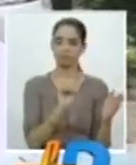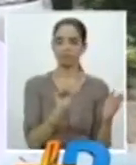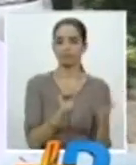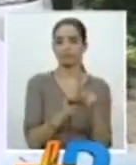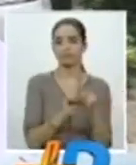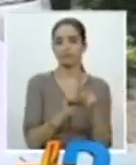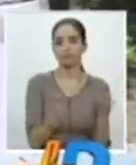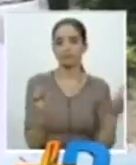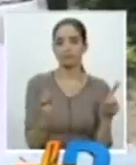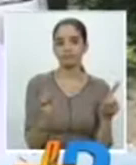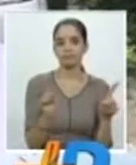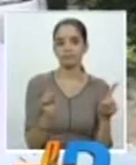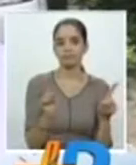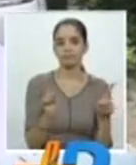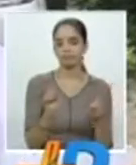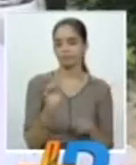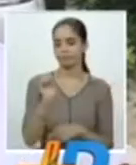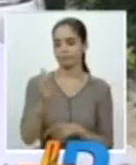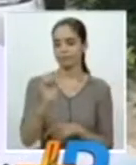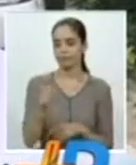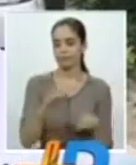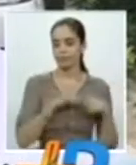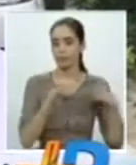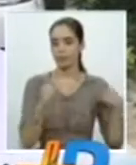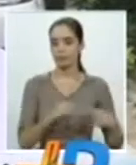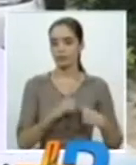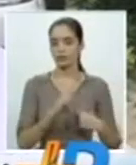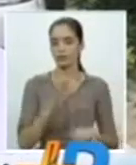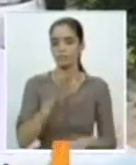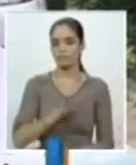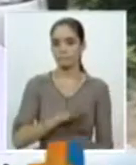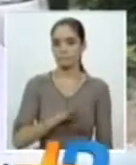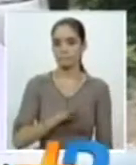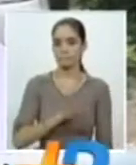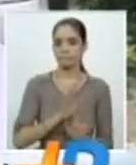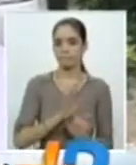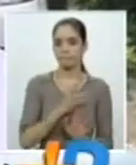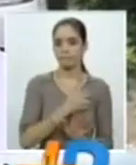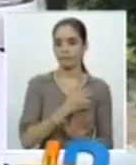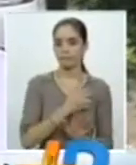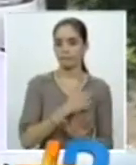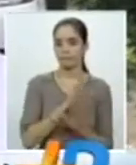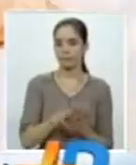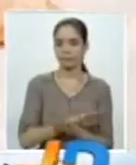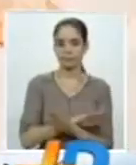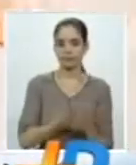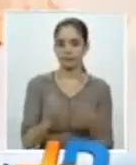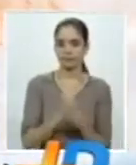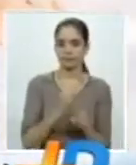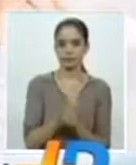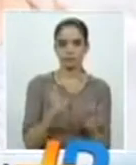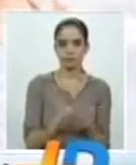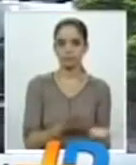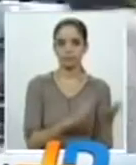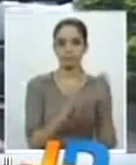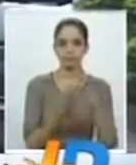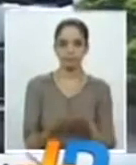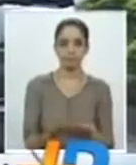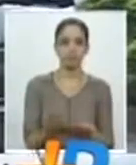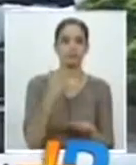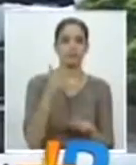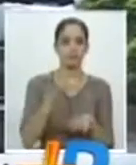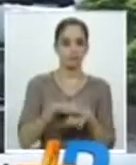corazón de él decidió parar y el corazón no quiso trabajar más. Su muerte se dio luego de haber